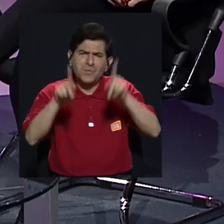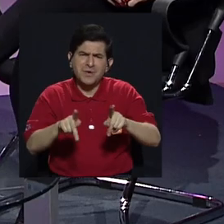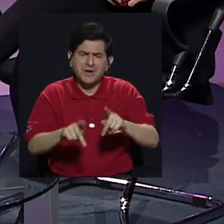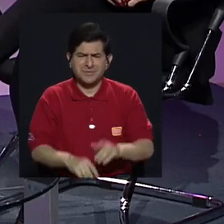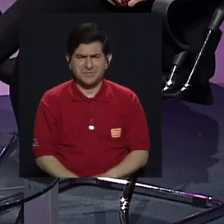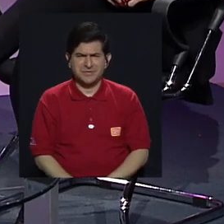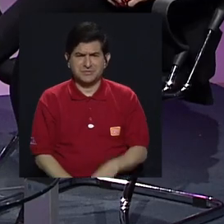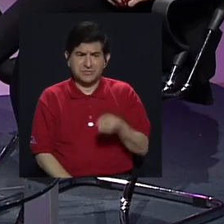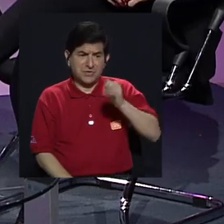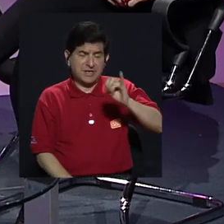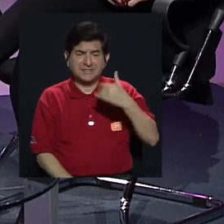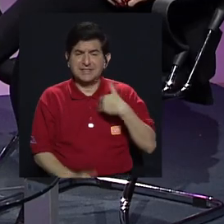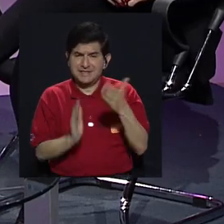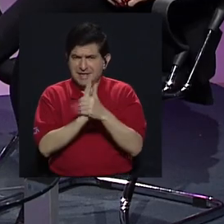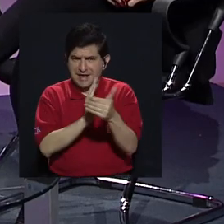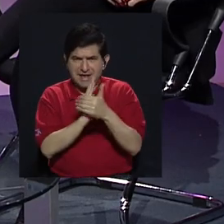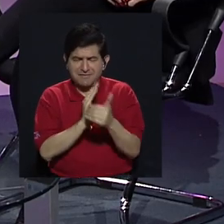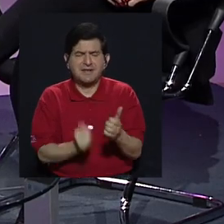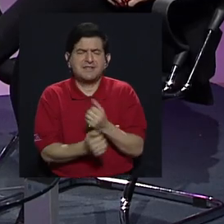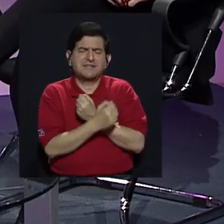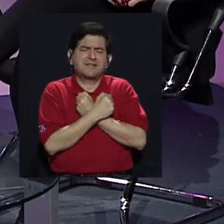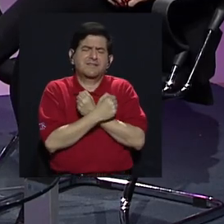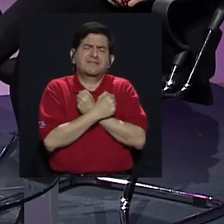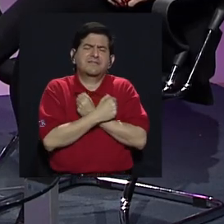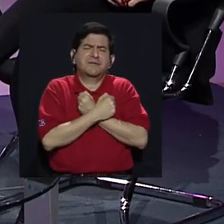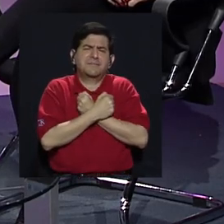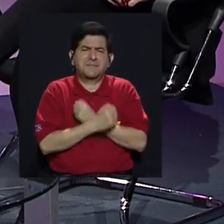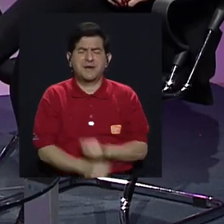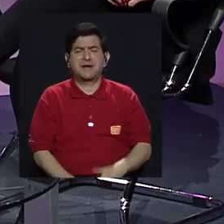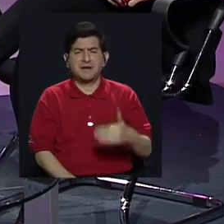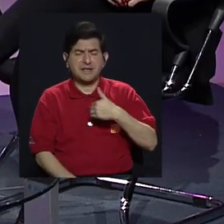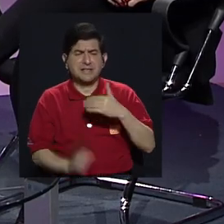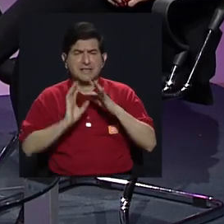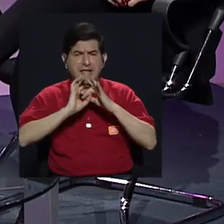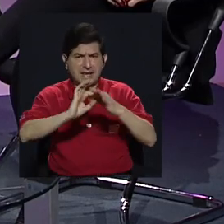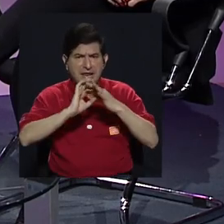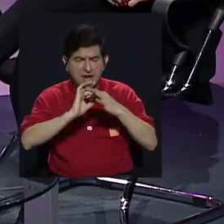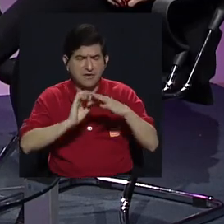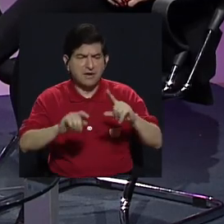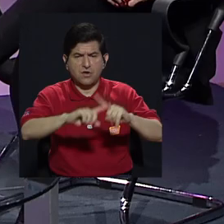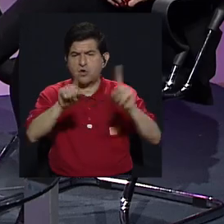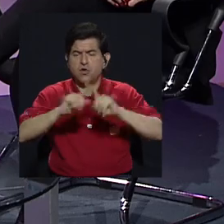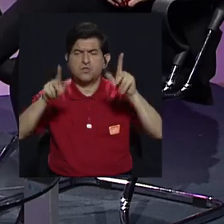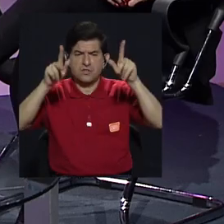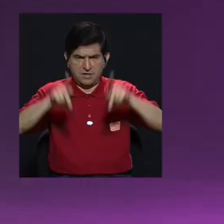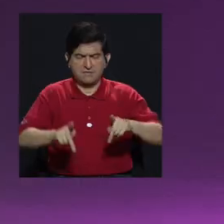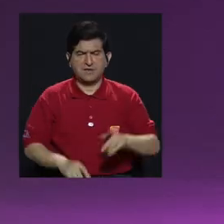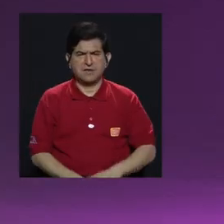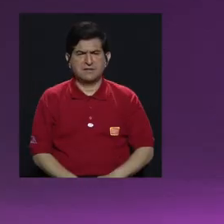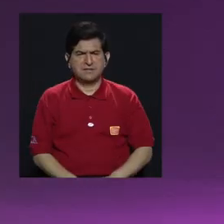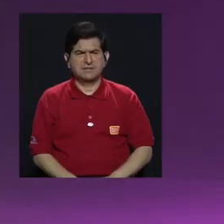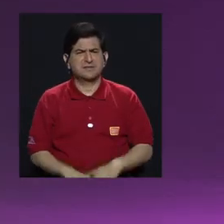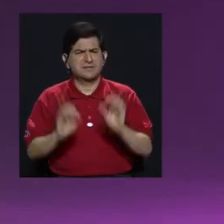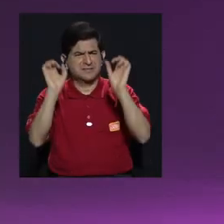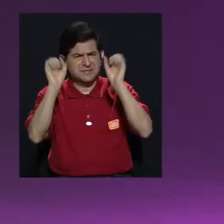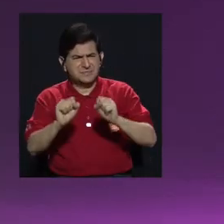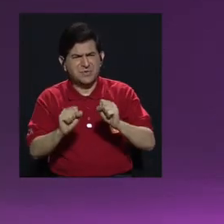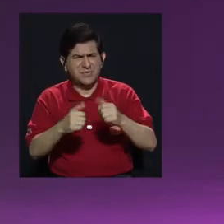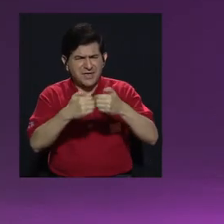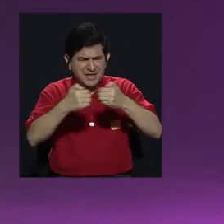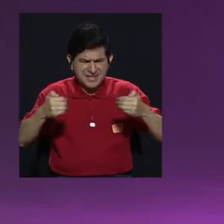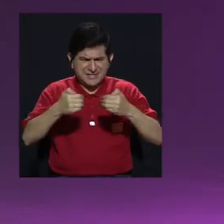persona, si tiene esa capacidad de amar y tener una relación con otras personas, cómo puede